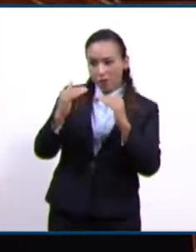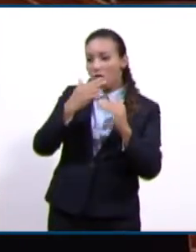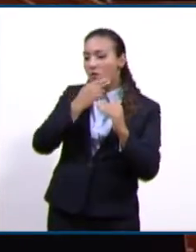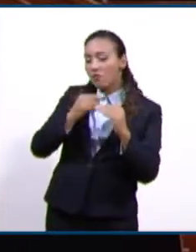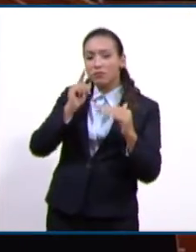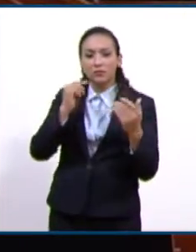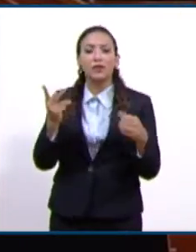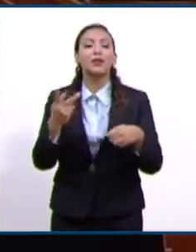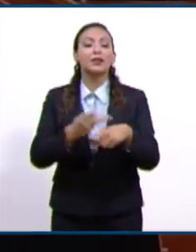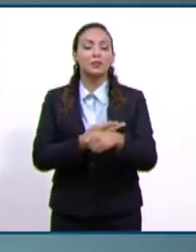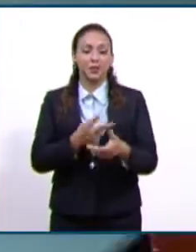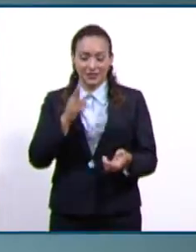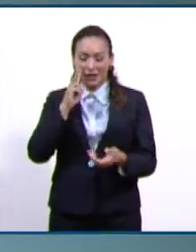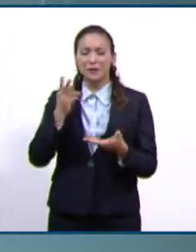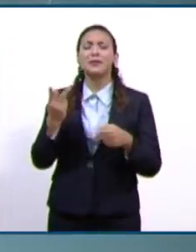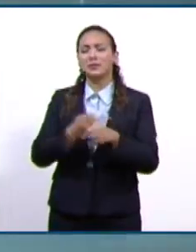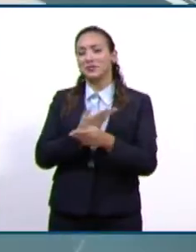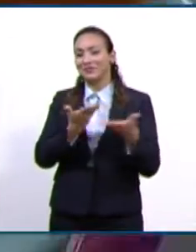más argumentos.